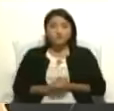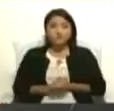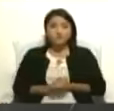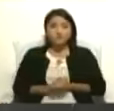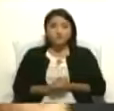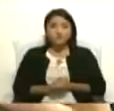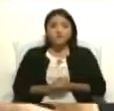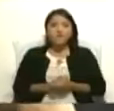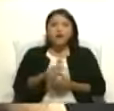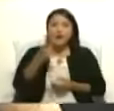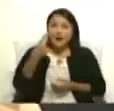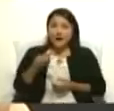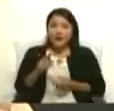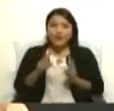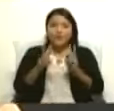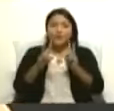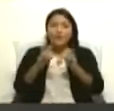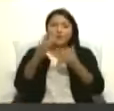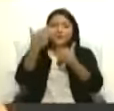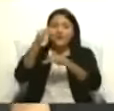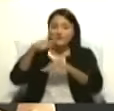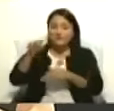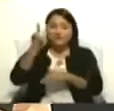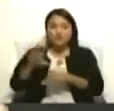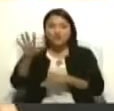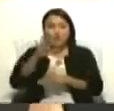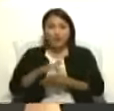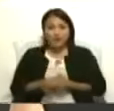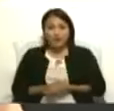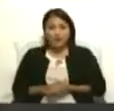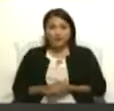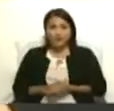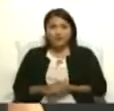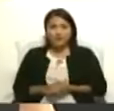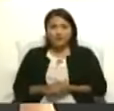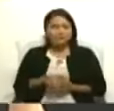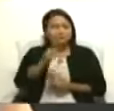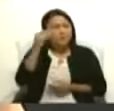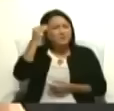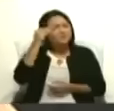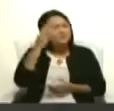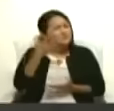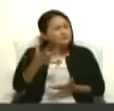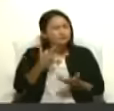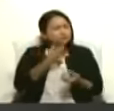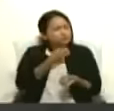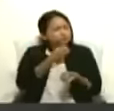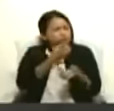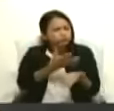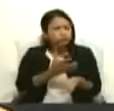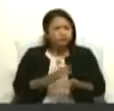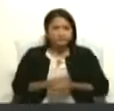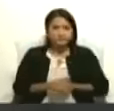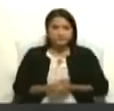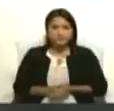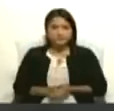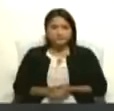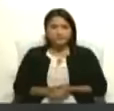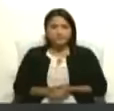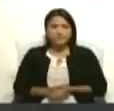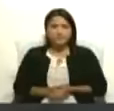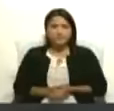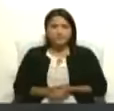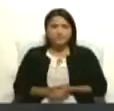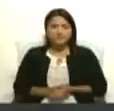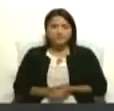nuevo periodo en en Venezuela eh una reflexión respecto a eso de Qué elementos están ahí para para quizás un nuevo